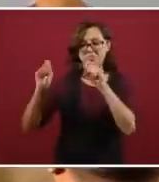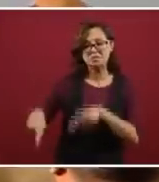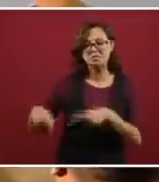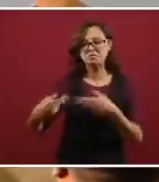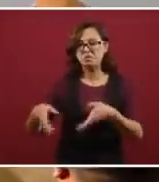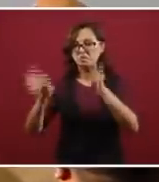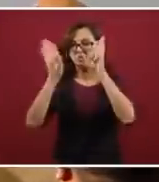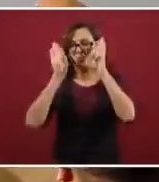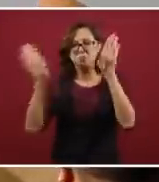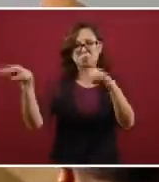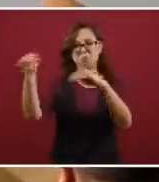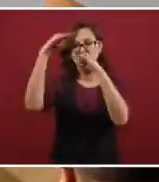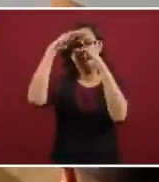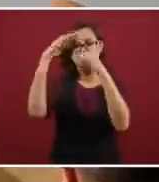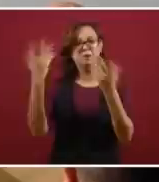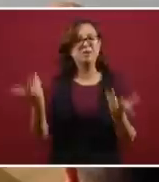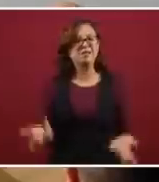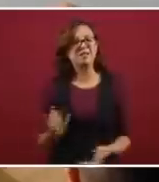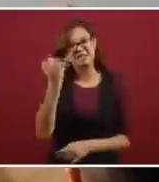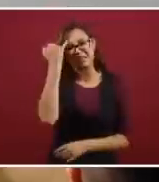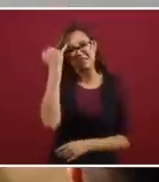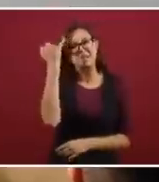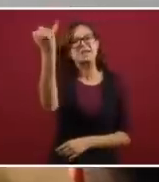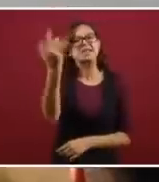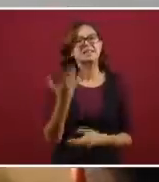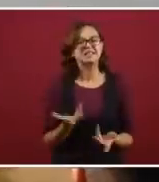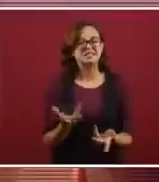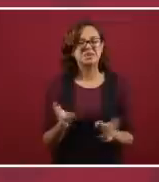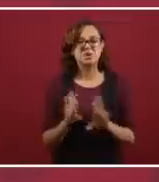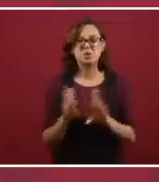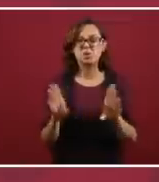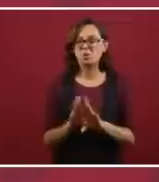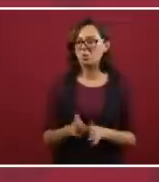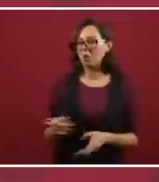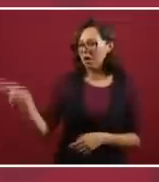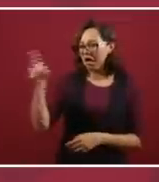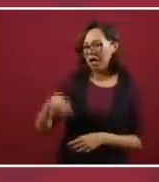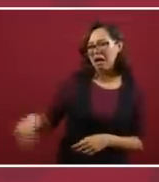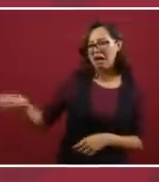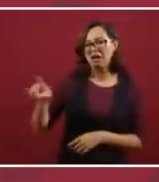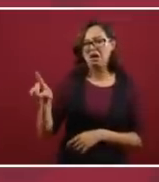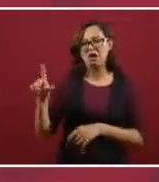Imagínense cómo van a ser anarquistas los que destruyen